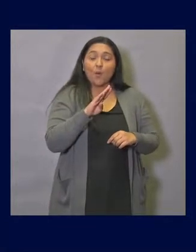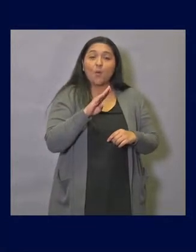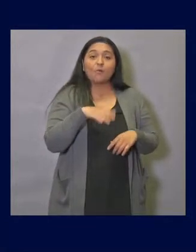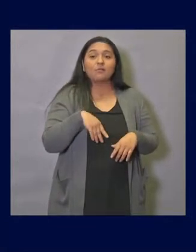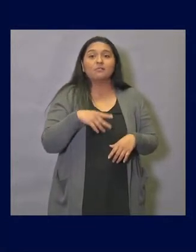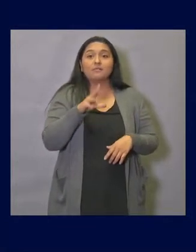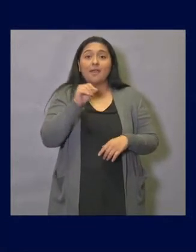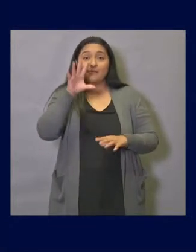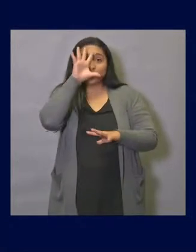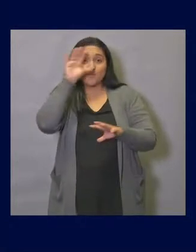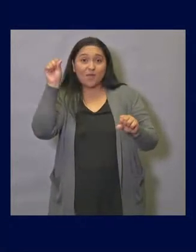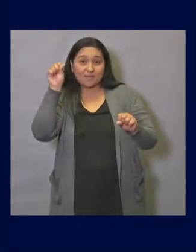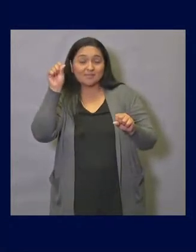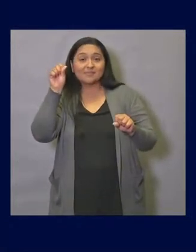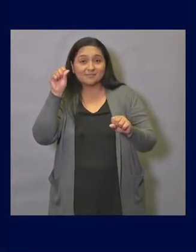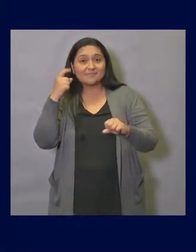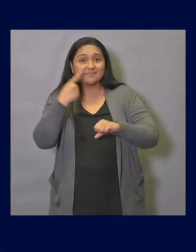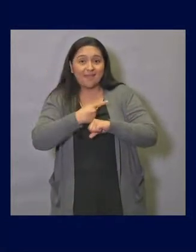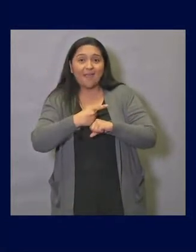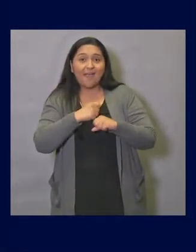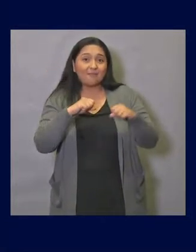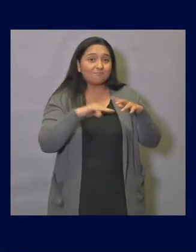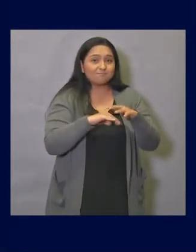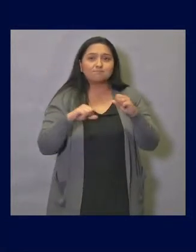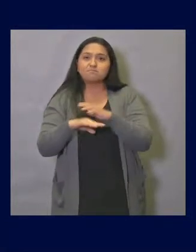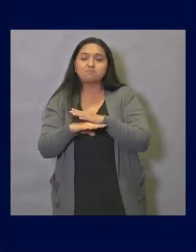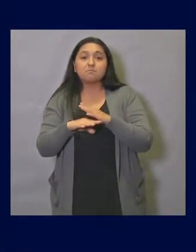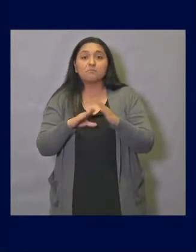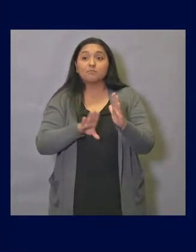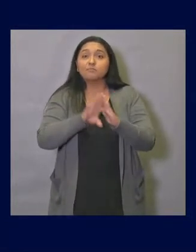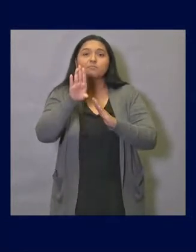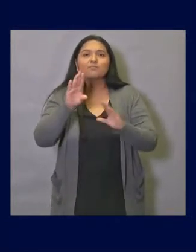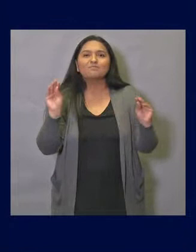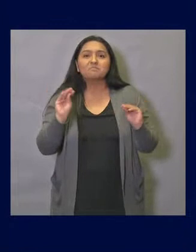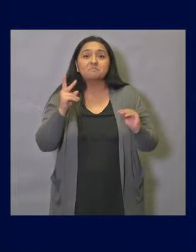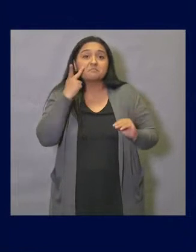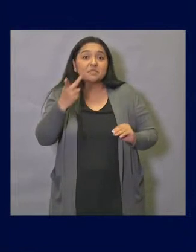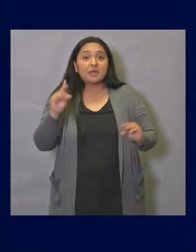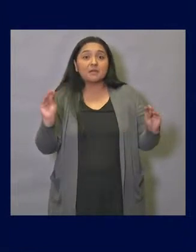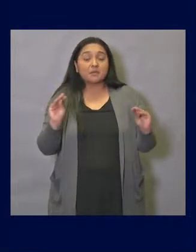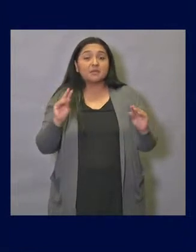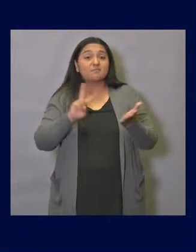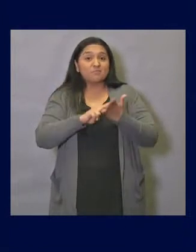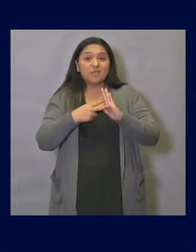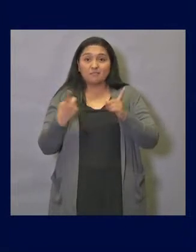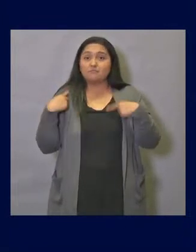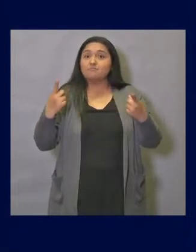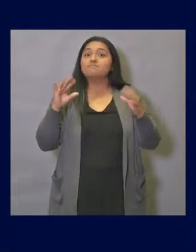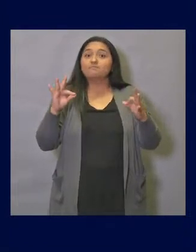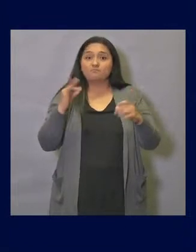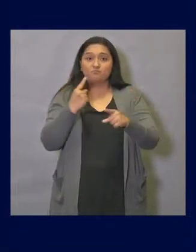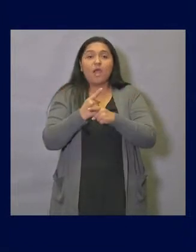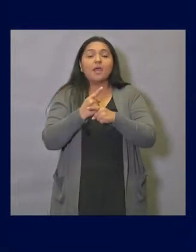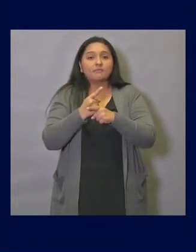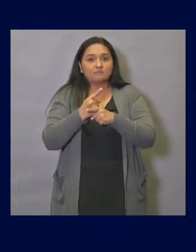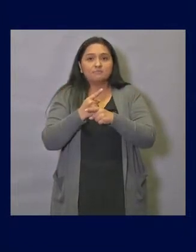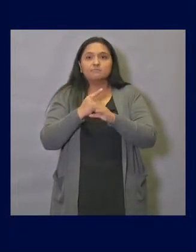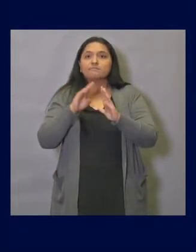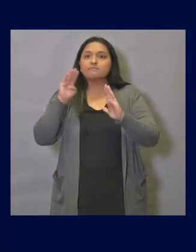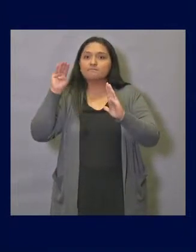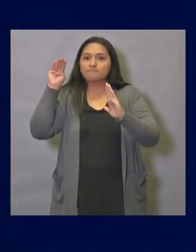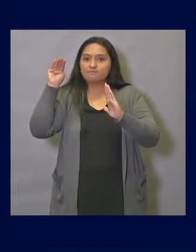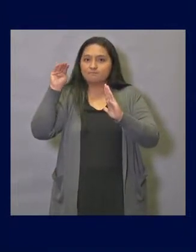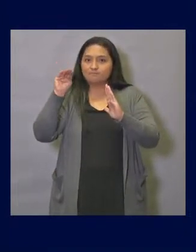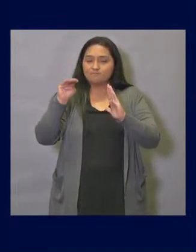fin de semana feriado del Día de los Presidentes. Estamos avanzando en la dirección correcta, que con